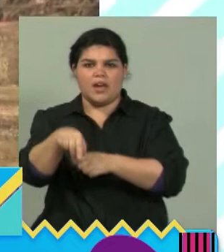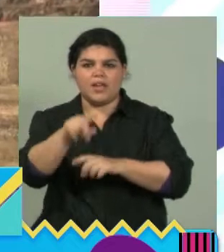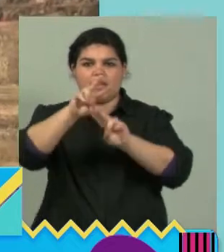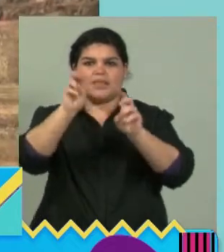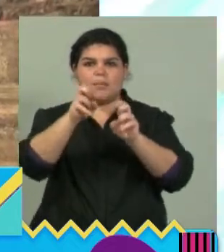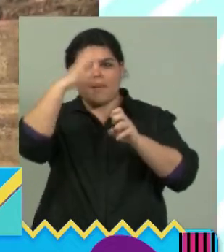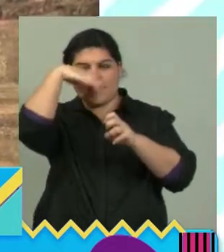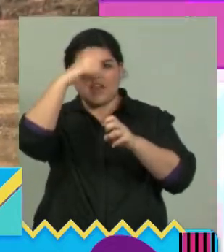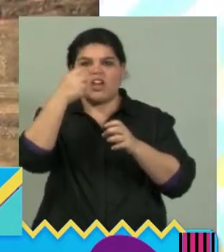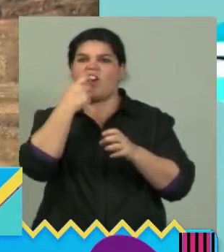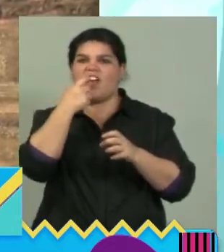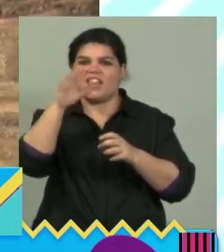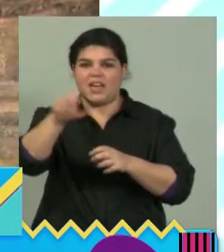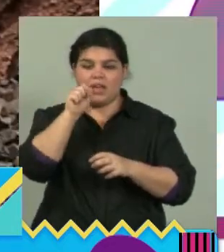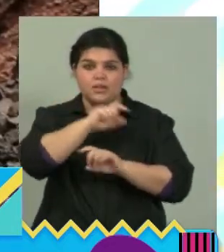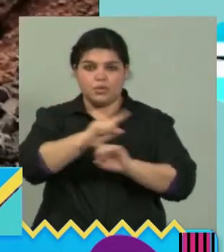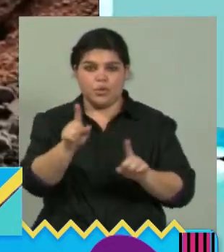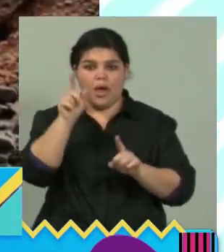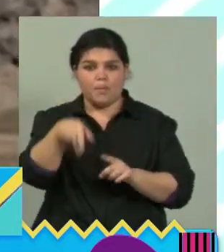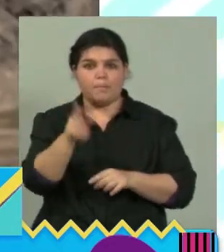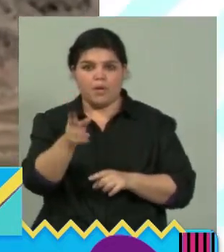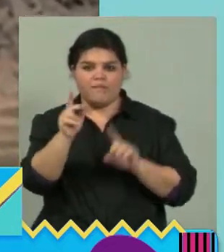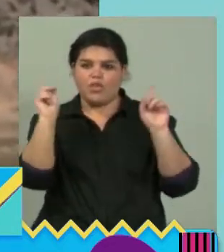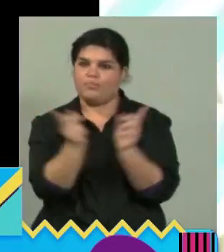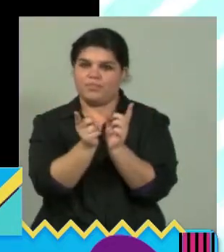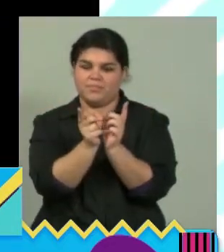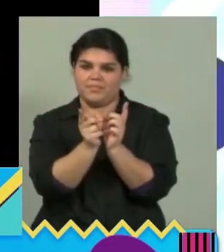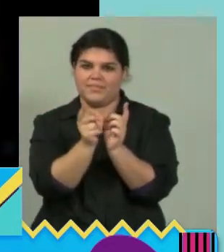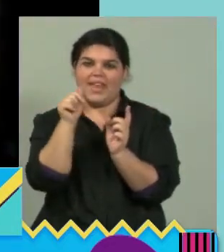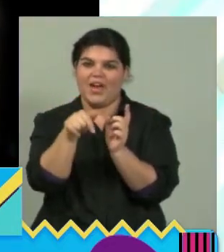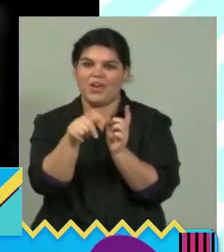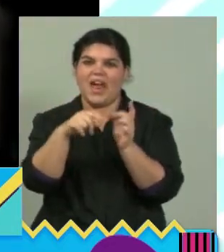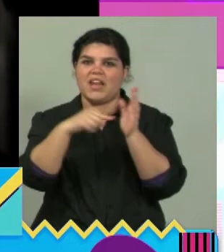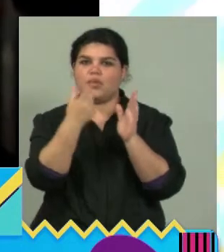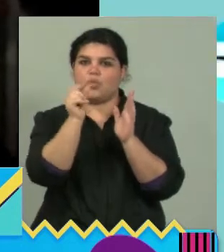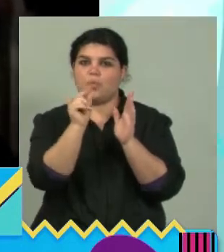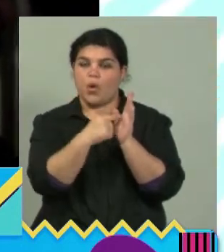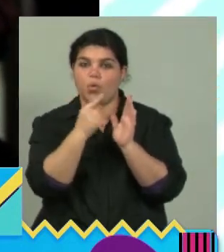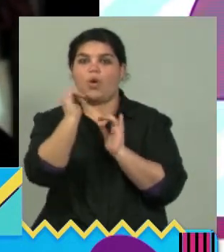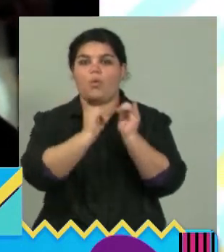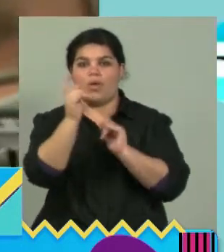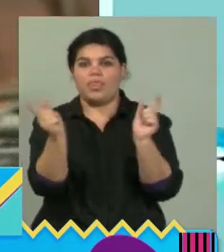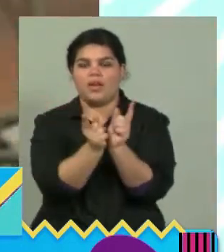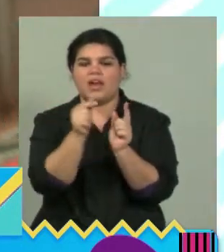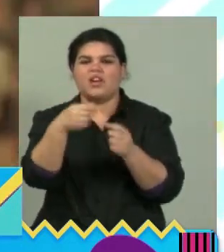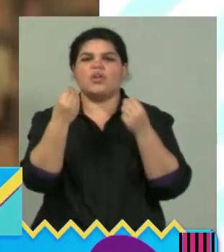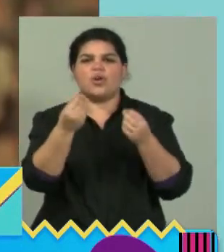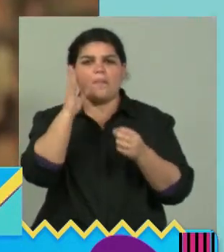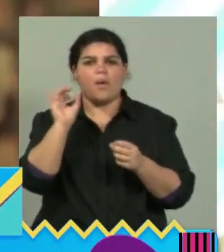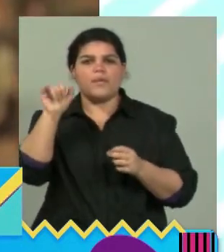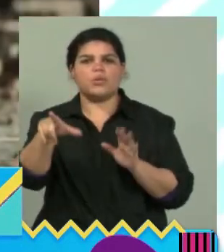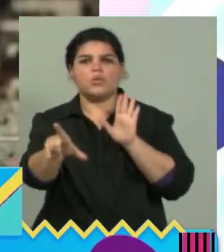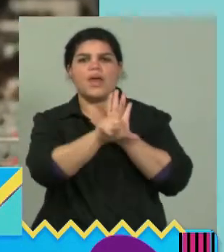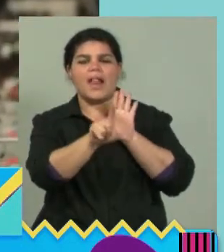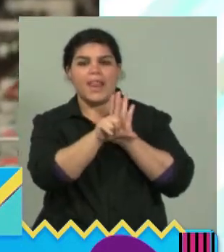mineros metalíferos. Reducción del artículo. ¿Qué opinión te merece esta ley y qué pasa por ejemplo, en San Juan